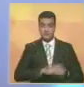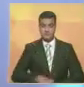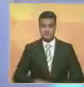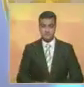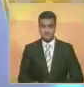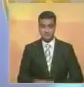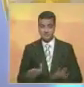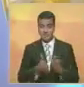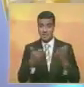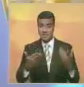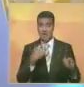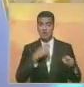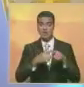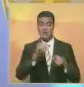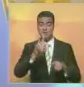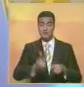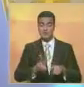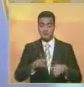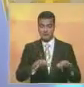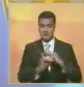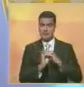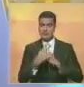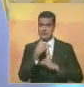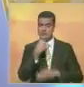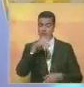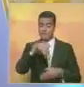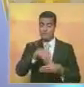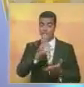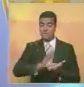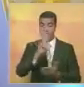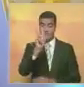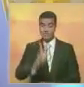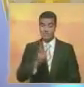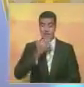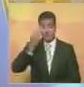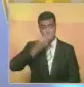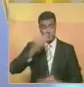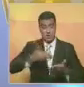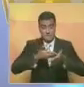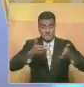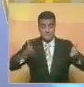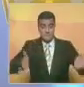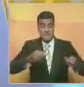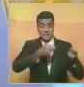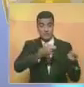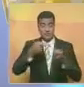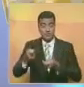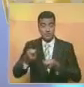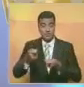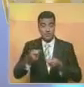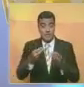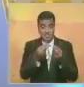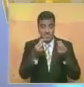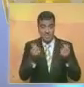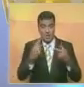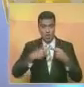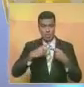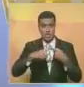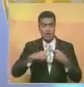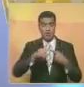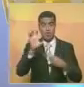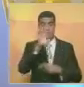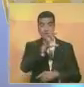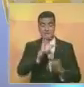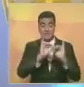diario crítico de Venezuela en su página web publicó que el Banco Central de Venezuela autorizó la apertura de cuentas en moneda extranjera en instituciones